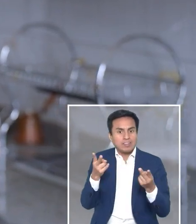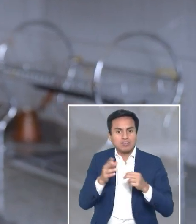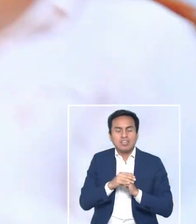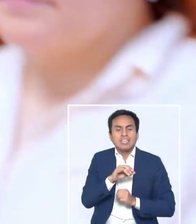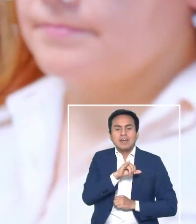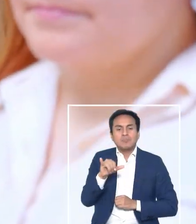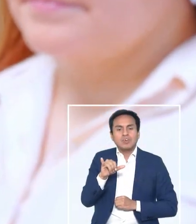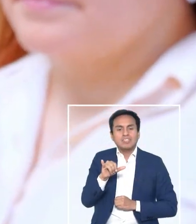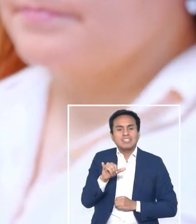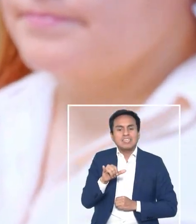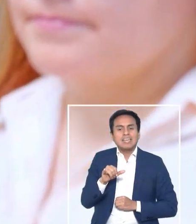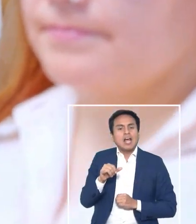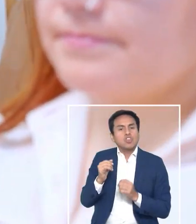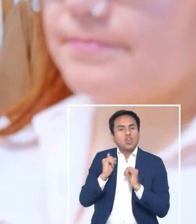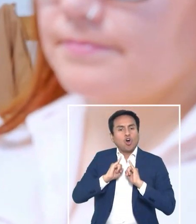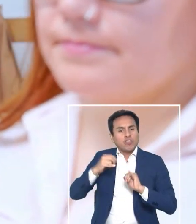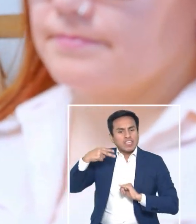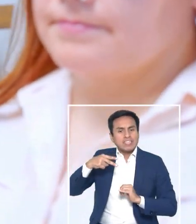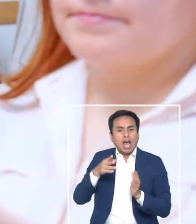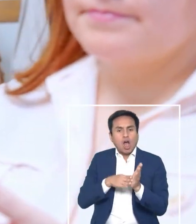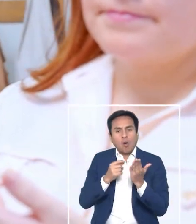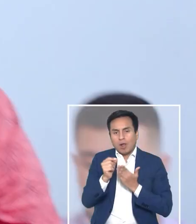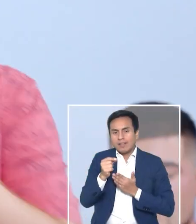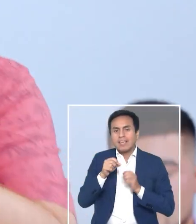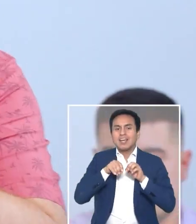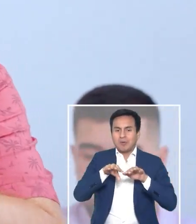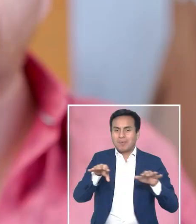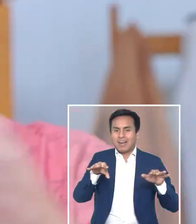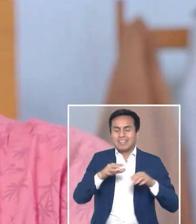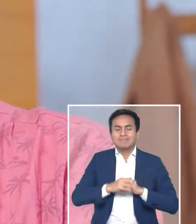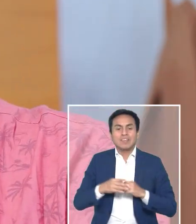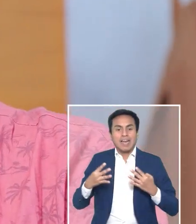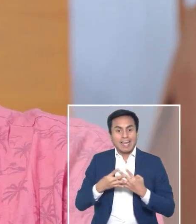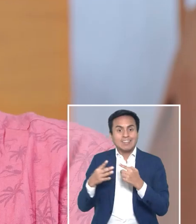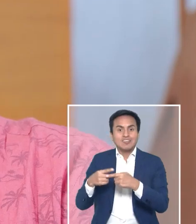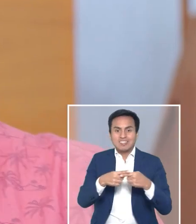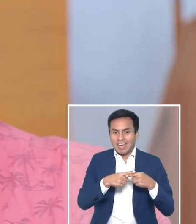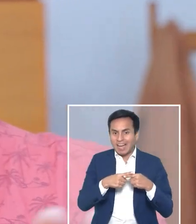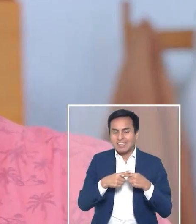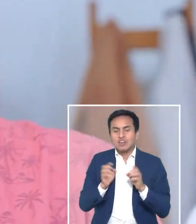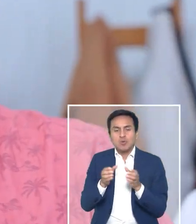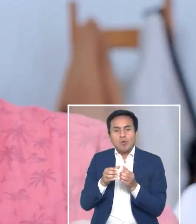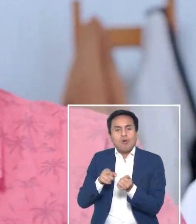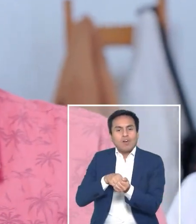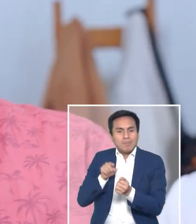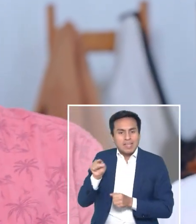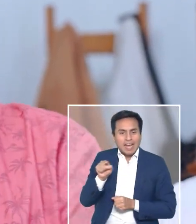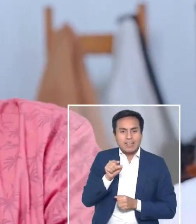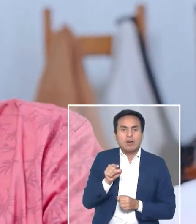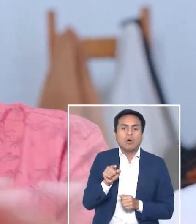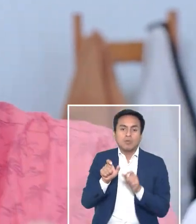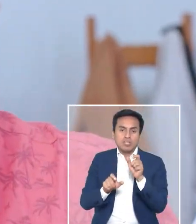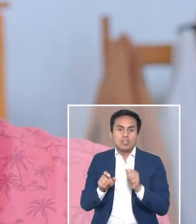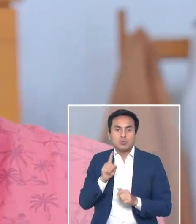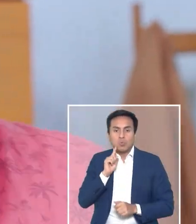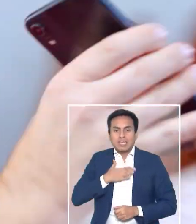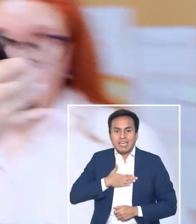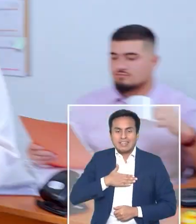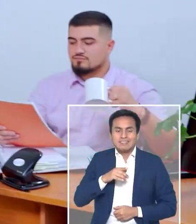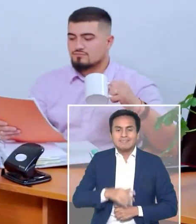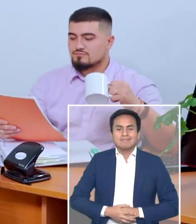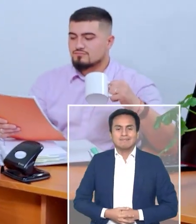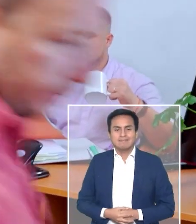publicación y luego de que sepas Qué es una noticia comprobable comparte en tus redes sociales en tus grupos familiares o con quien tú